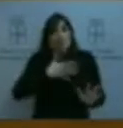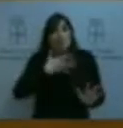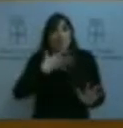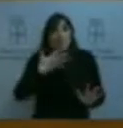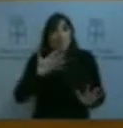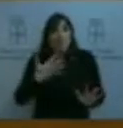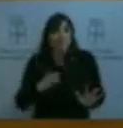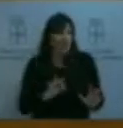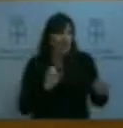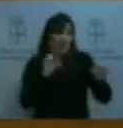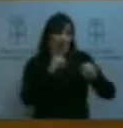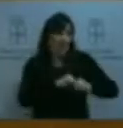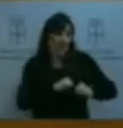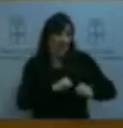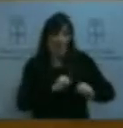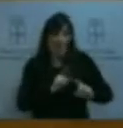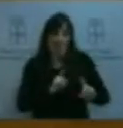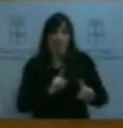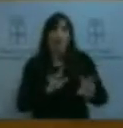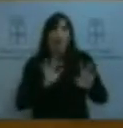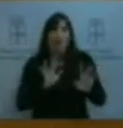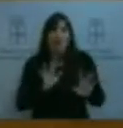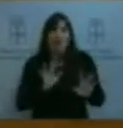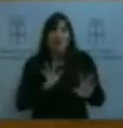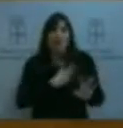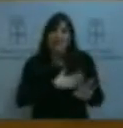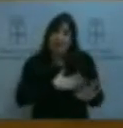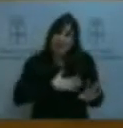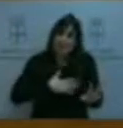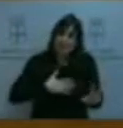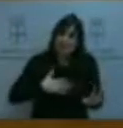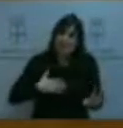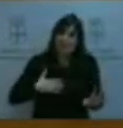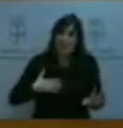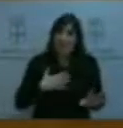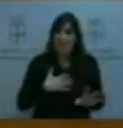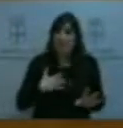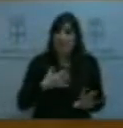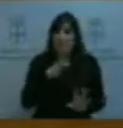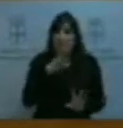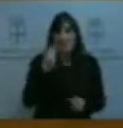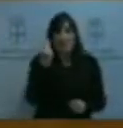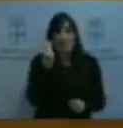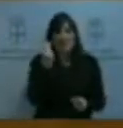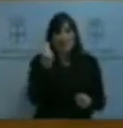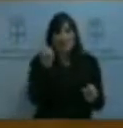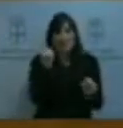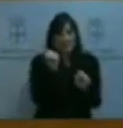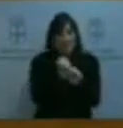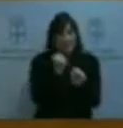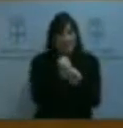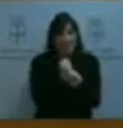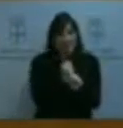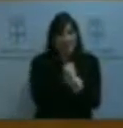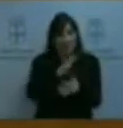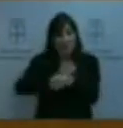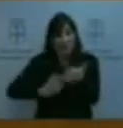que prefiero, porque creo que se hizo un trabajo de integración de los textos y nuestro grupo solo planteó